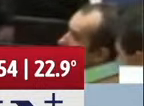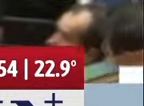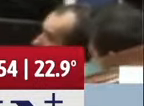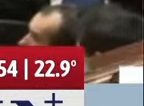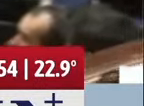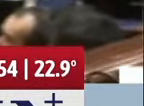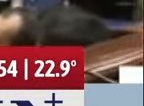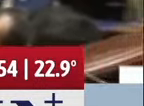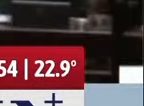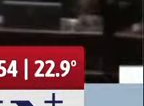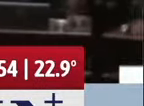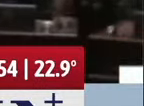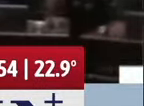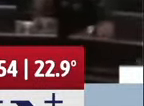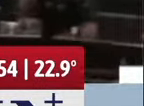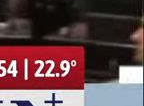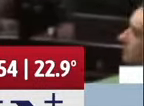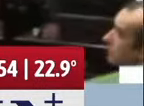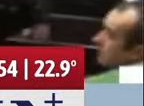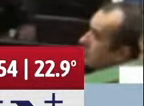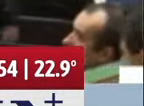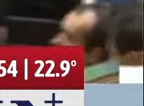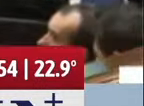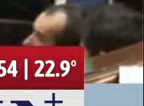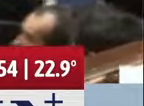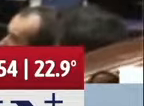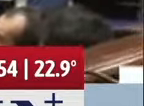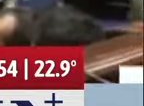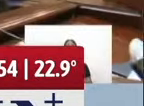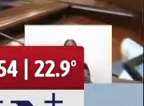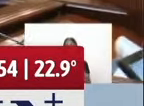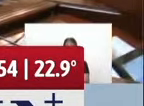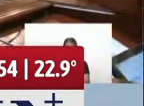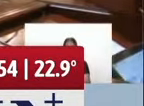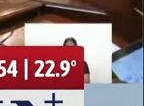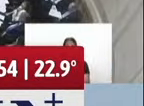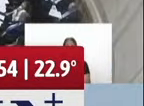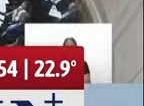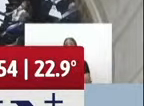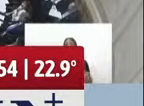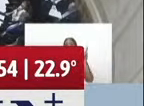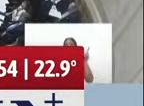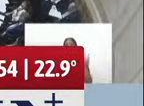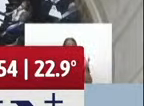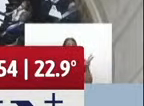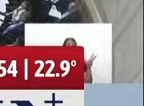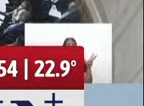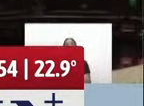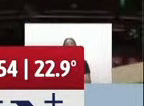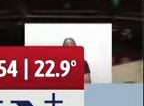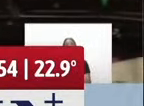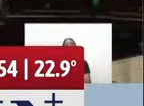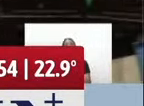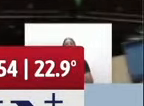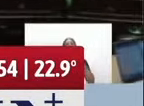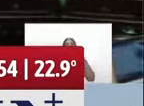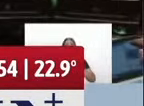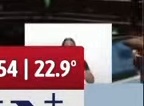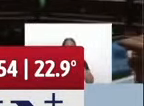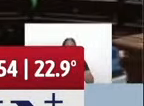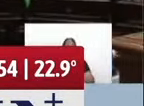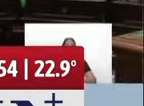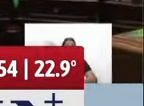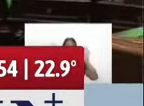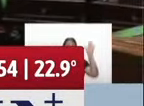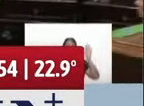sería conveniente que usted, que tiene, digamos, una determinada posición en el mercado, uh-huh, cumpla éticamente, más allá